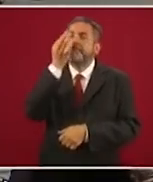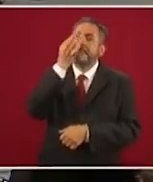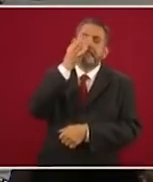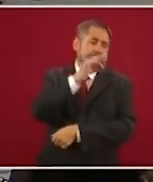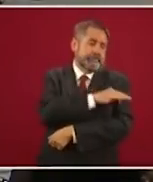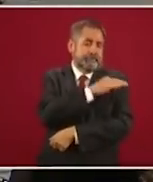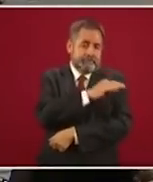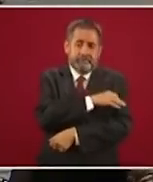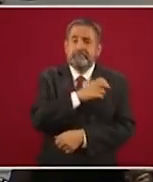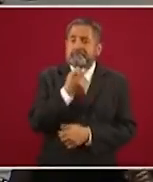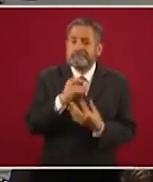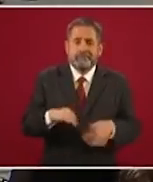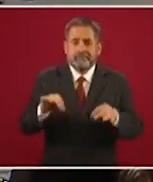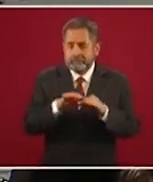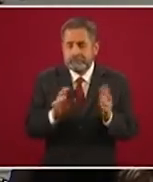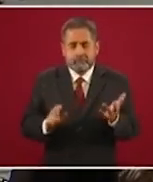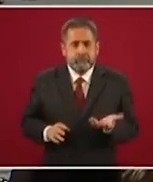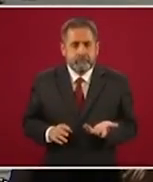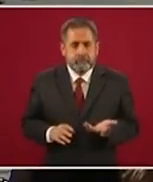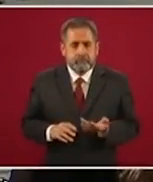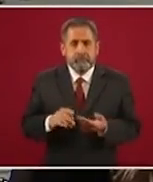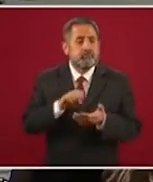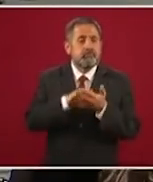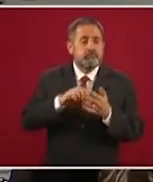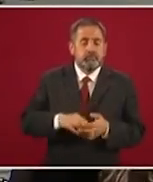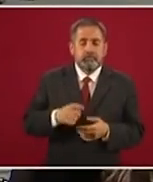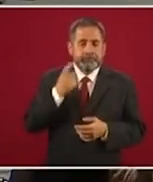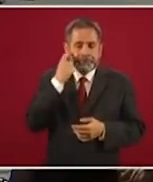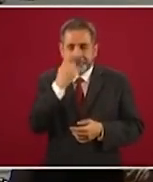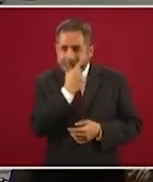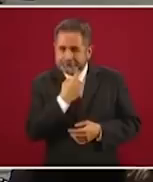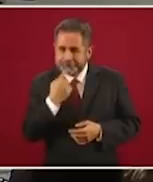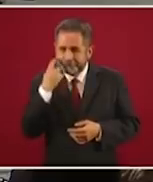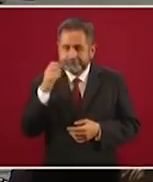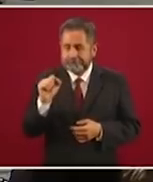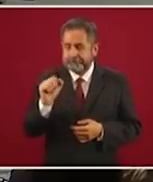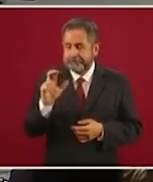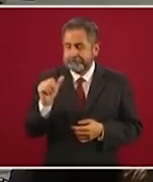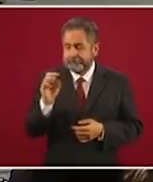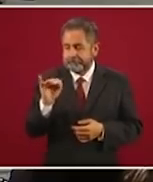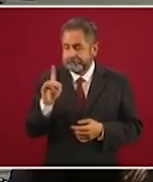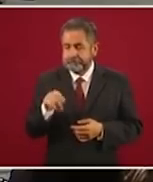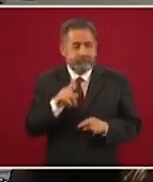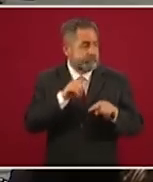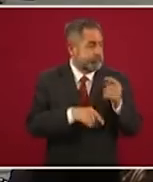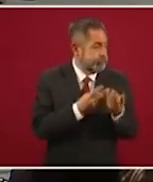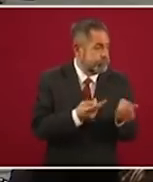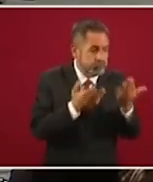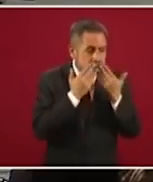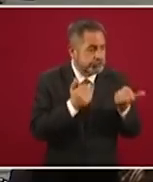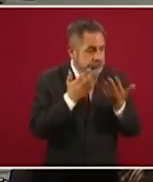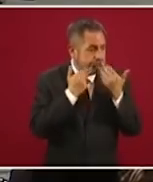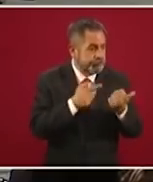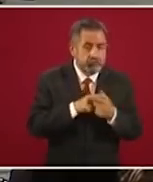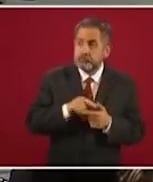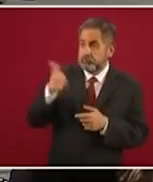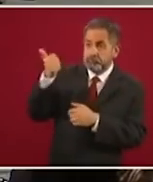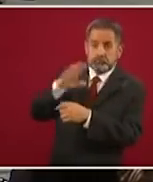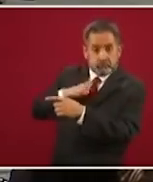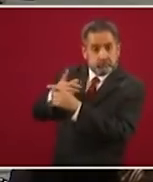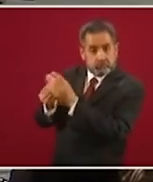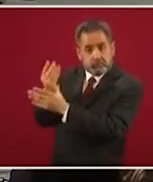tenemos resueltos problemas del sarampión, problemas de enfermedades que en otros lugares están siendo